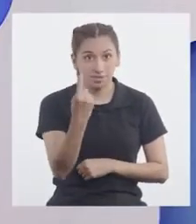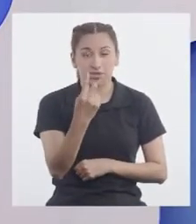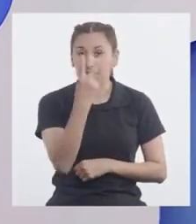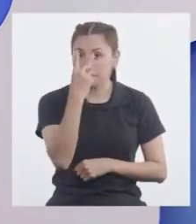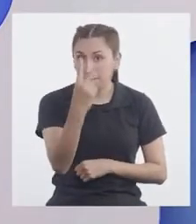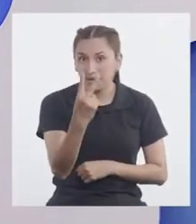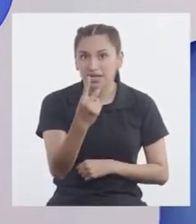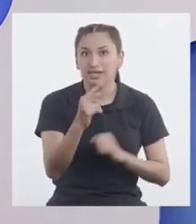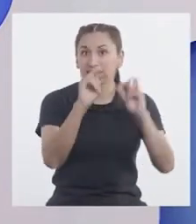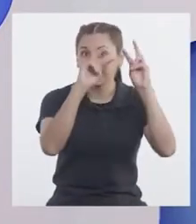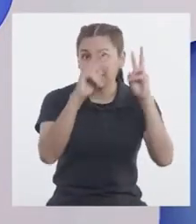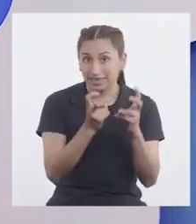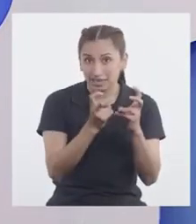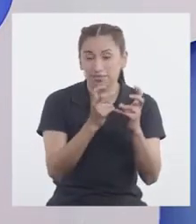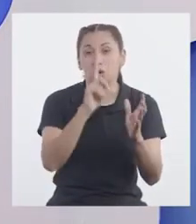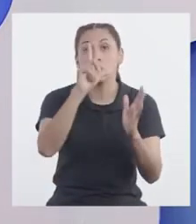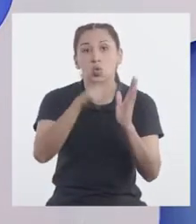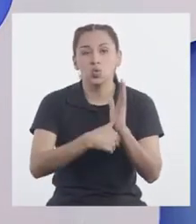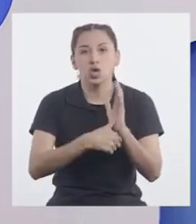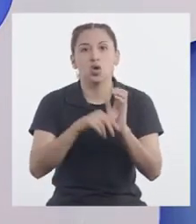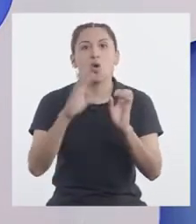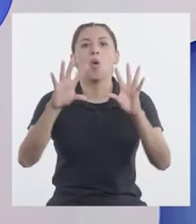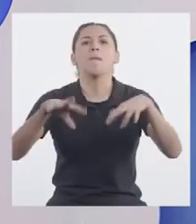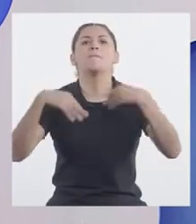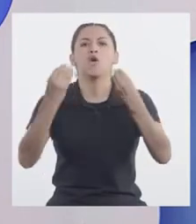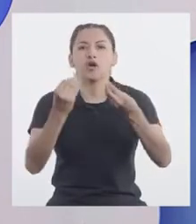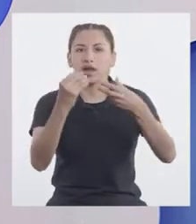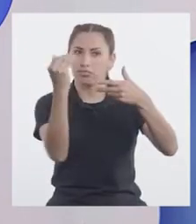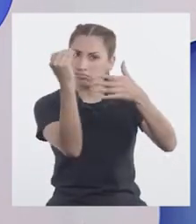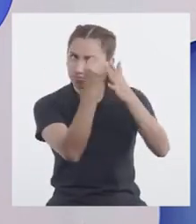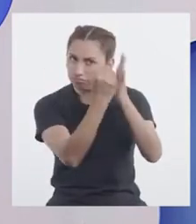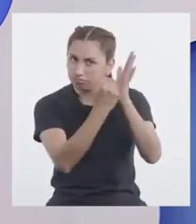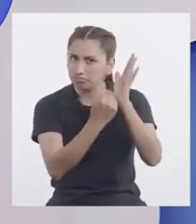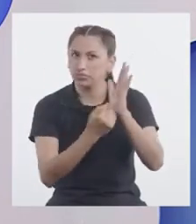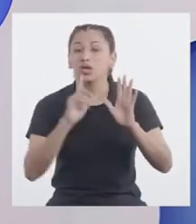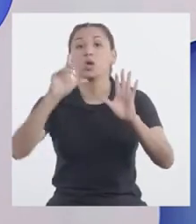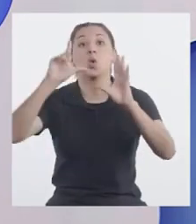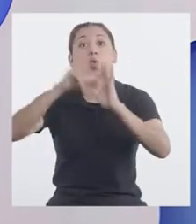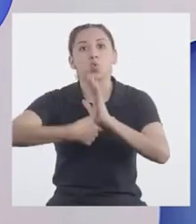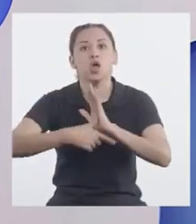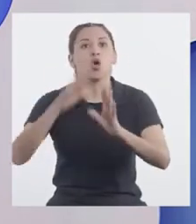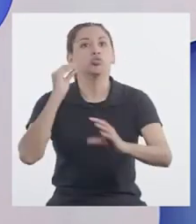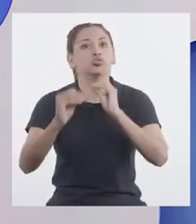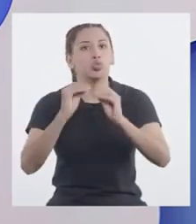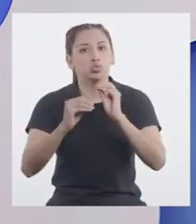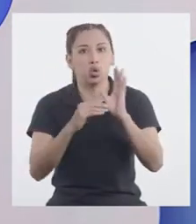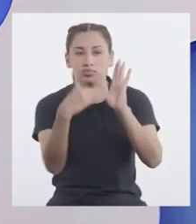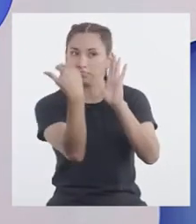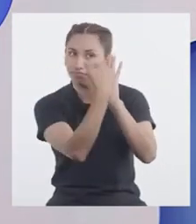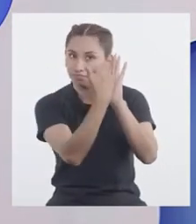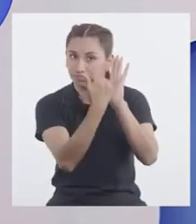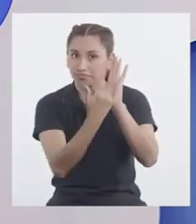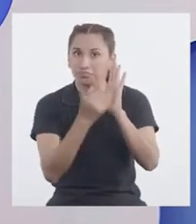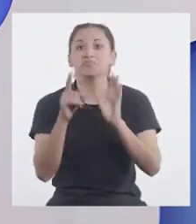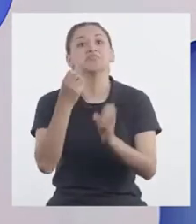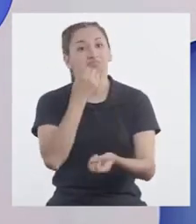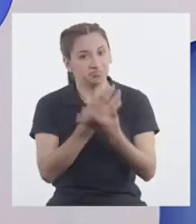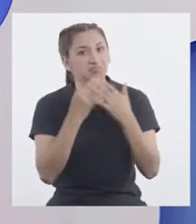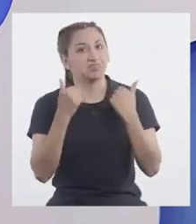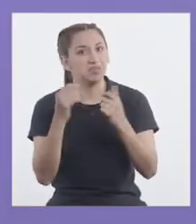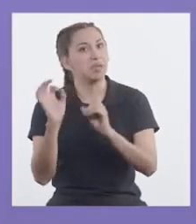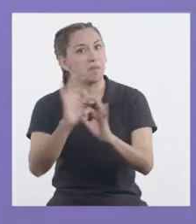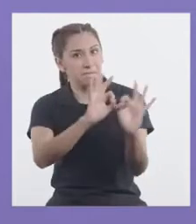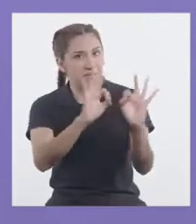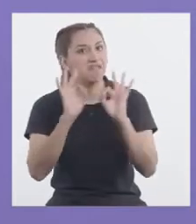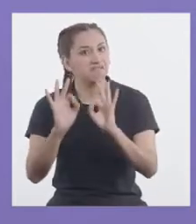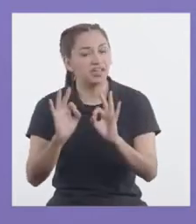Primero, vemos el contexto, luego las razones y causas, y por último, las propuestas de solución. Está